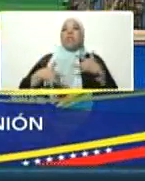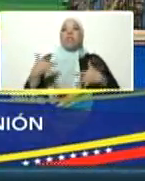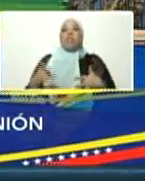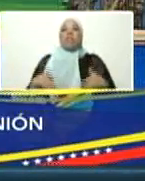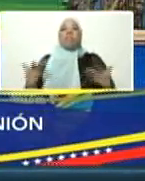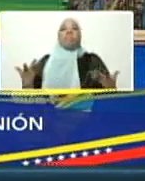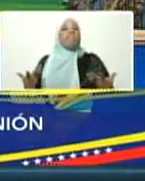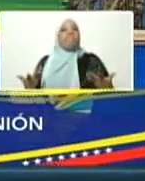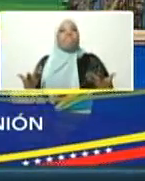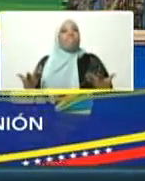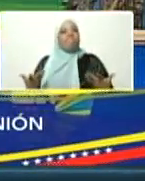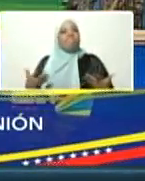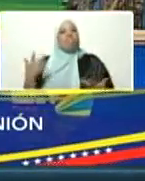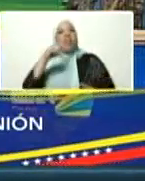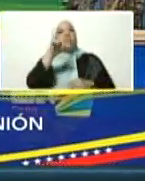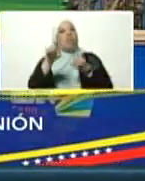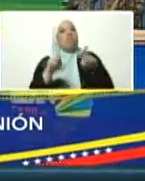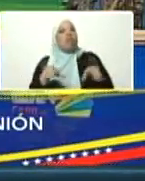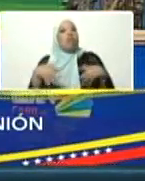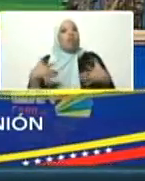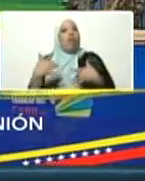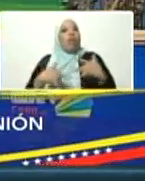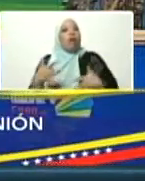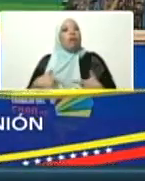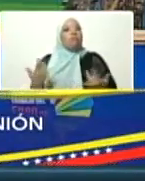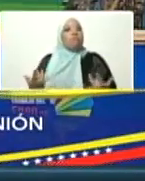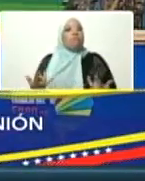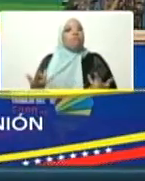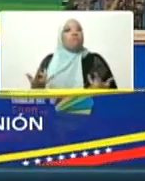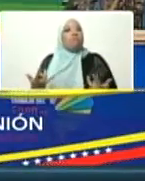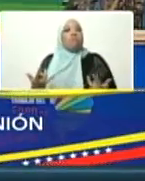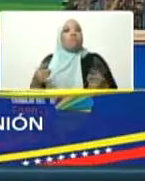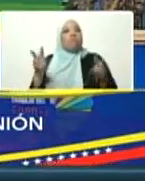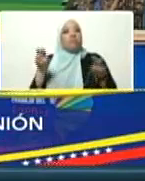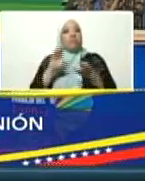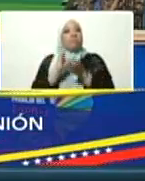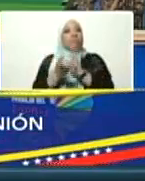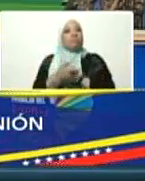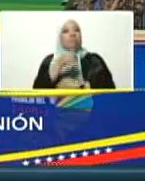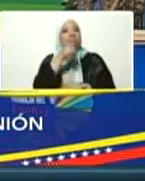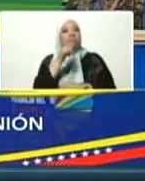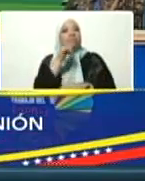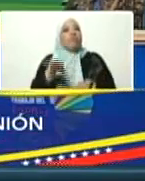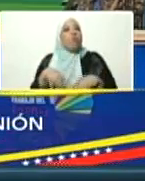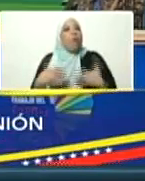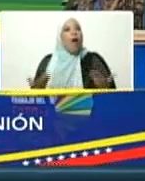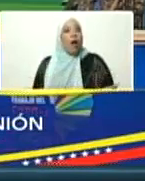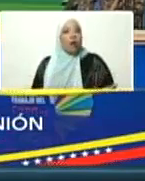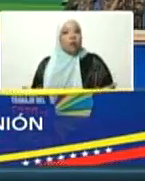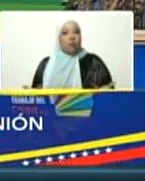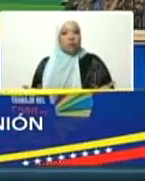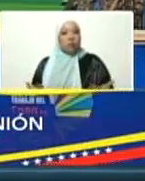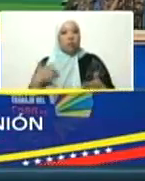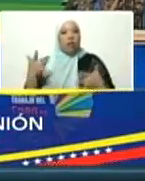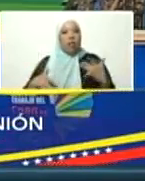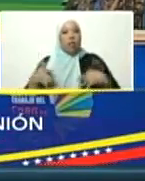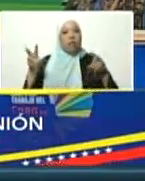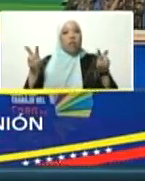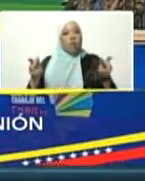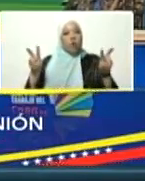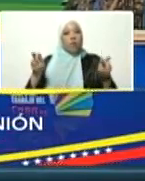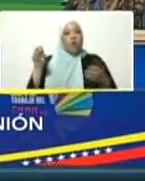Adán? ¿Cuál es la agenda para la nueva edad geopolítica? Pérez Abad, ¿Cuál es la agenda para la nueva etapa,